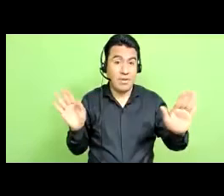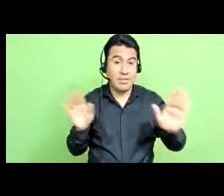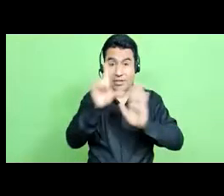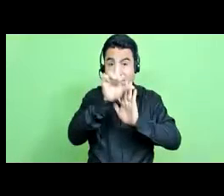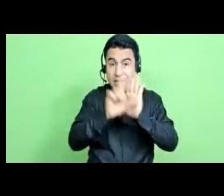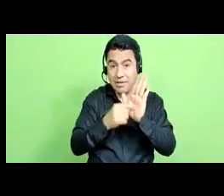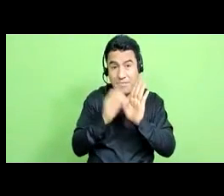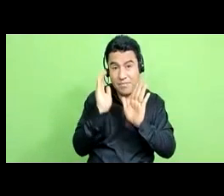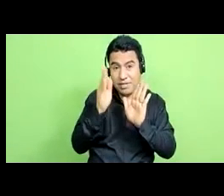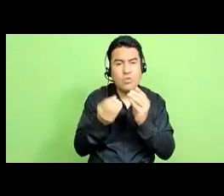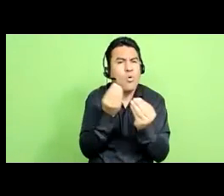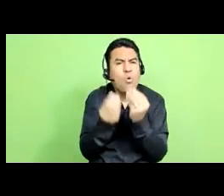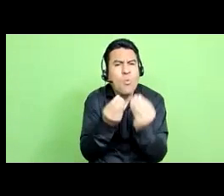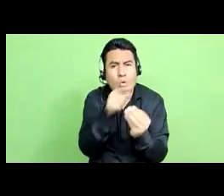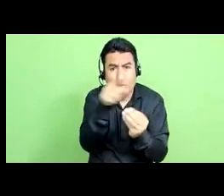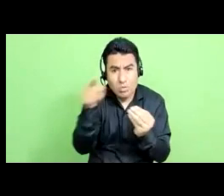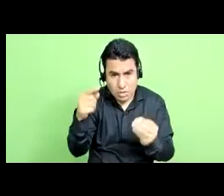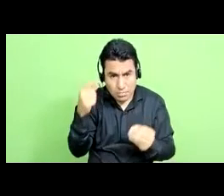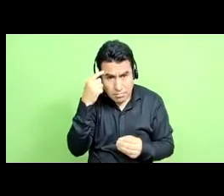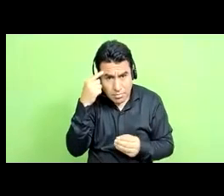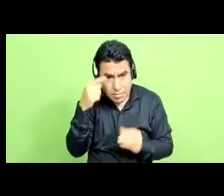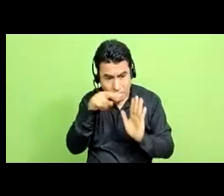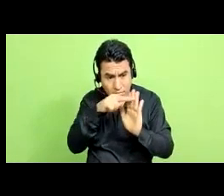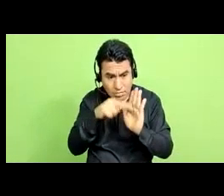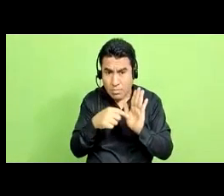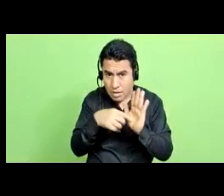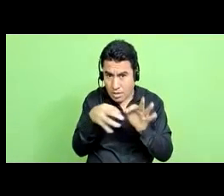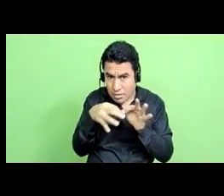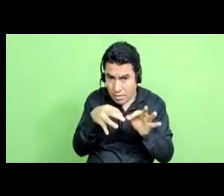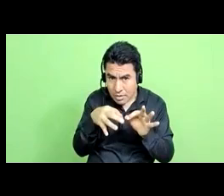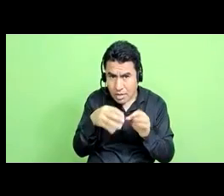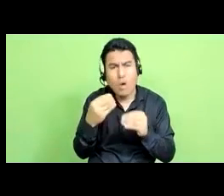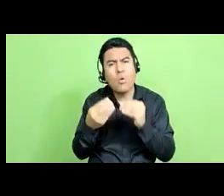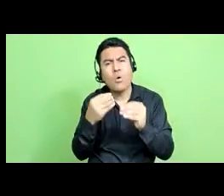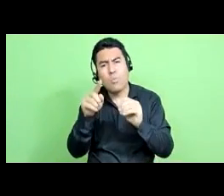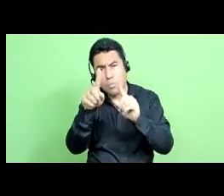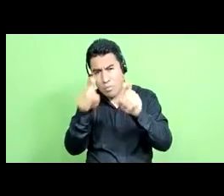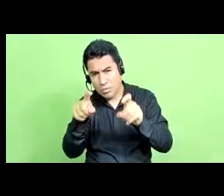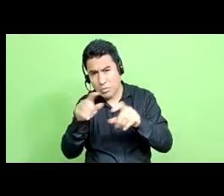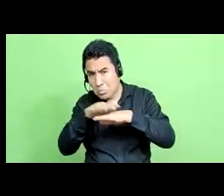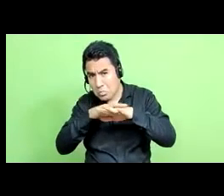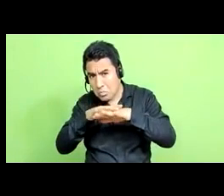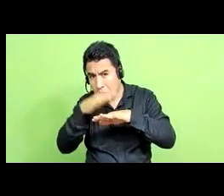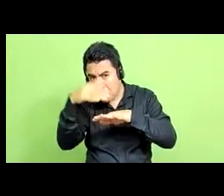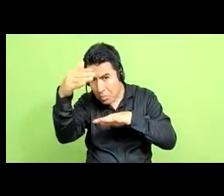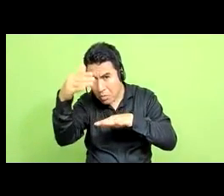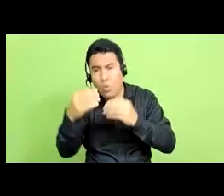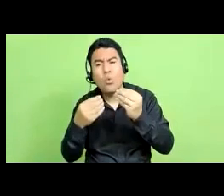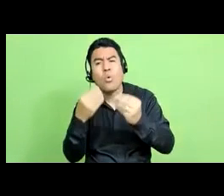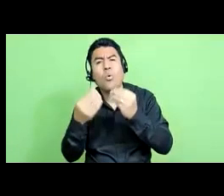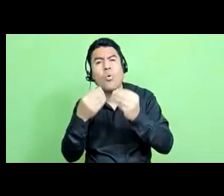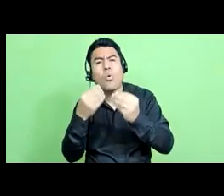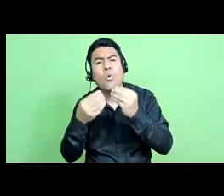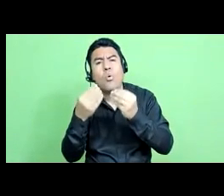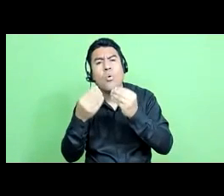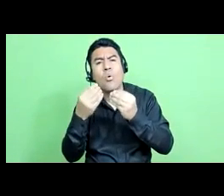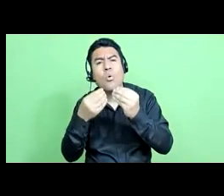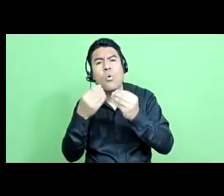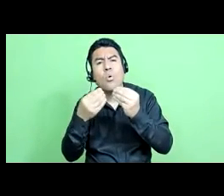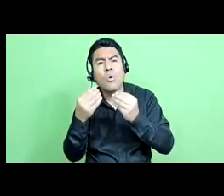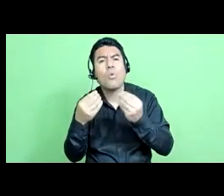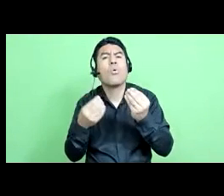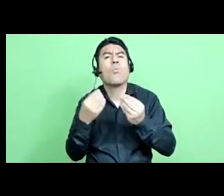eso quisiera saber si lo tienen dentro de sus proyecciones o o eso lo están dejando